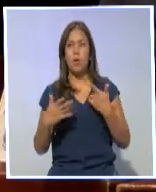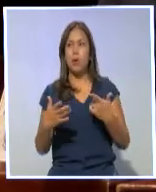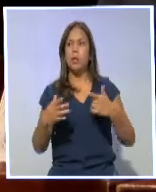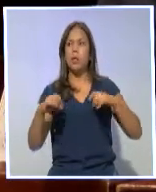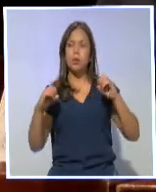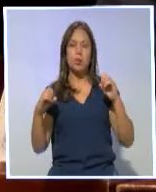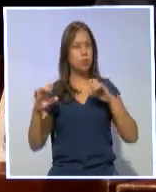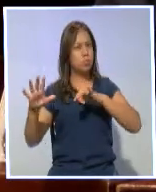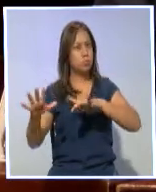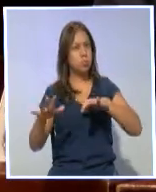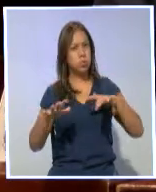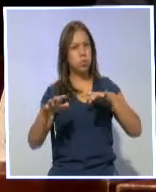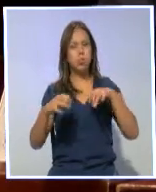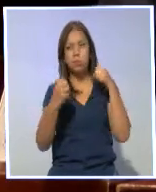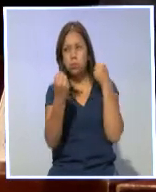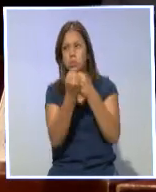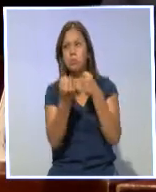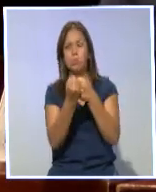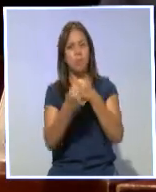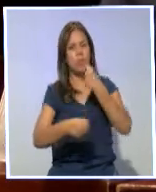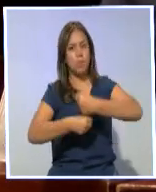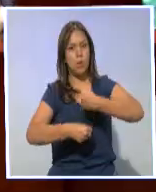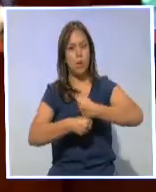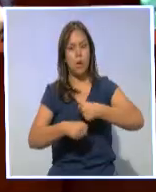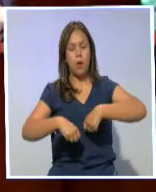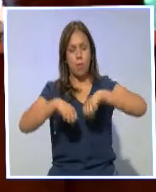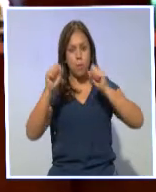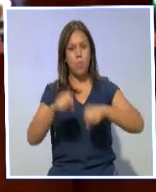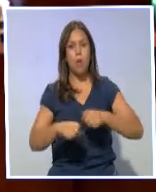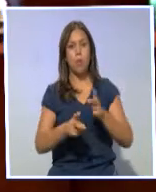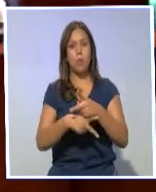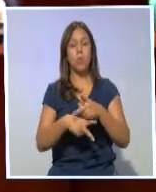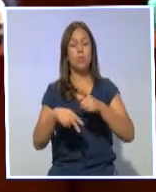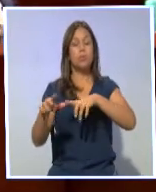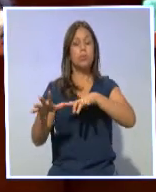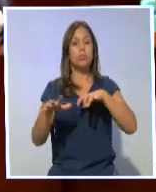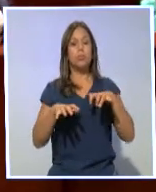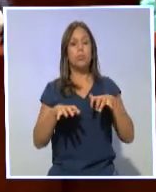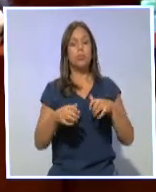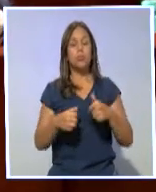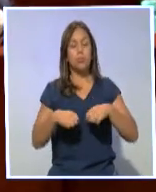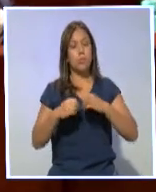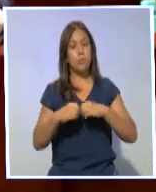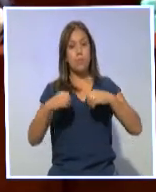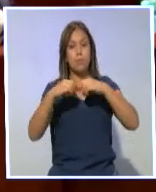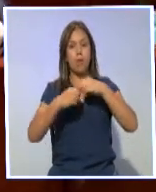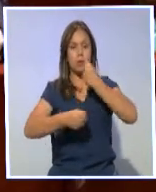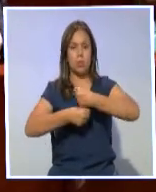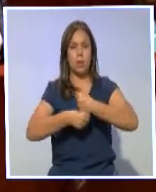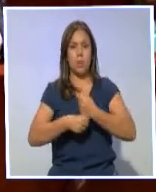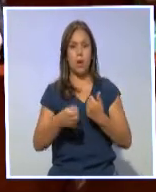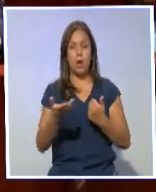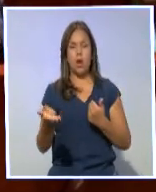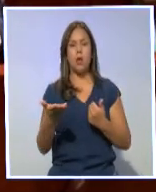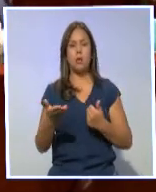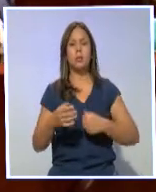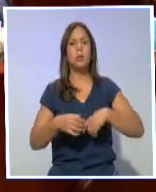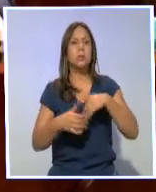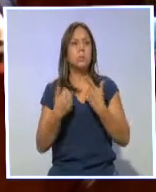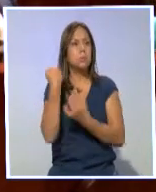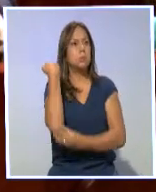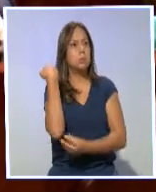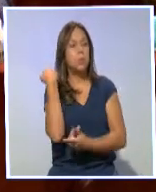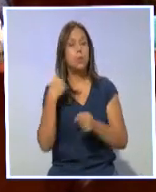Agropecuaria como medio para aumentar las exportaciones de productos agropecuarios, generar empleo y sacar de la extrema pobreza